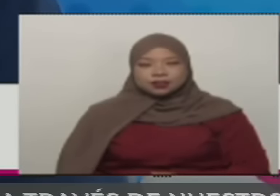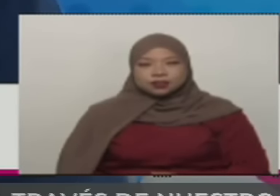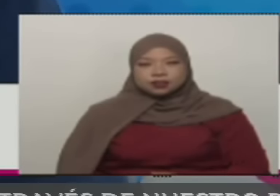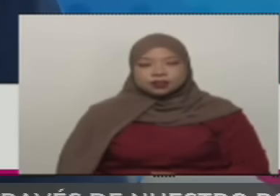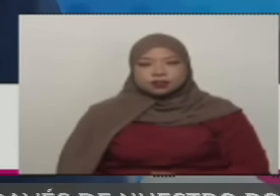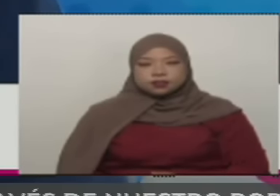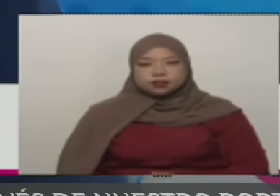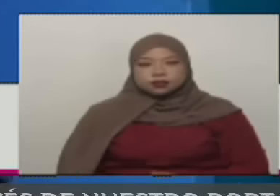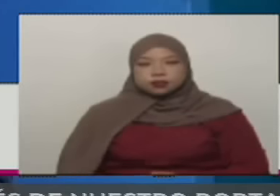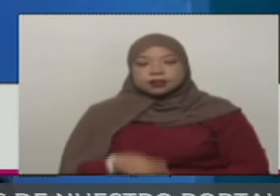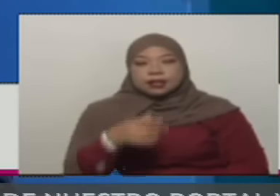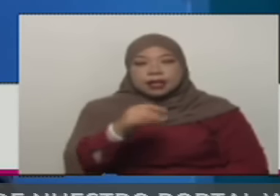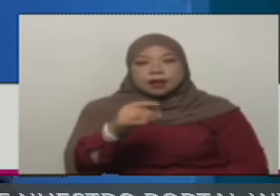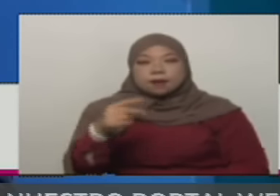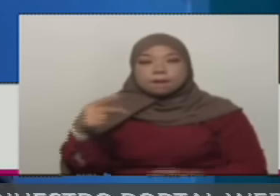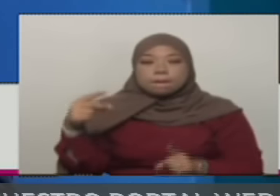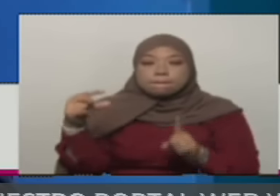tener palabra.